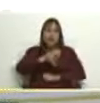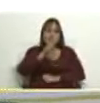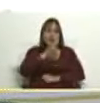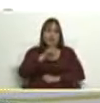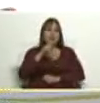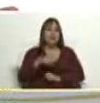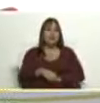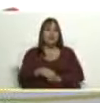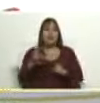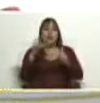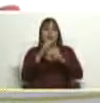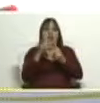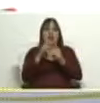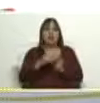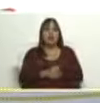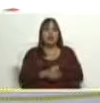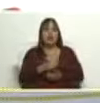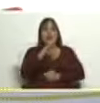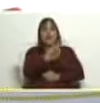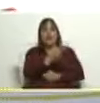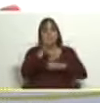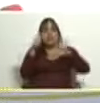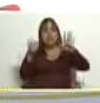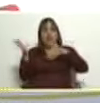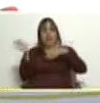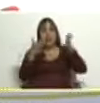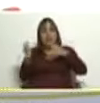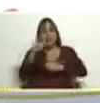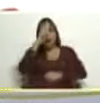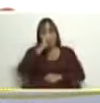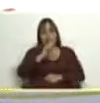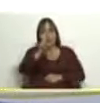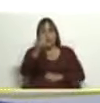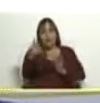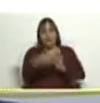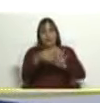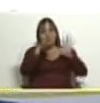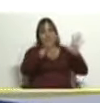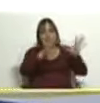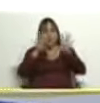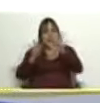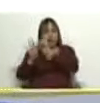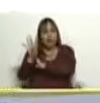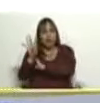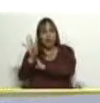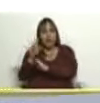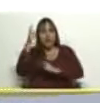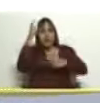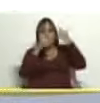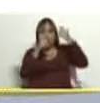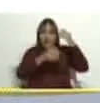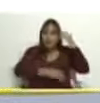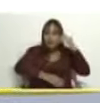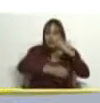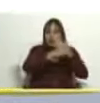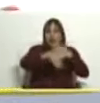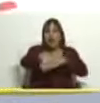consigna cuando el 26 de marzo de 1994 Chávez salió a la calle con el pueblo.